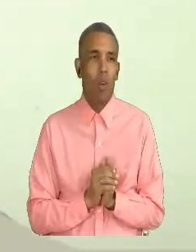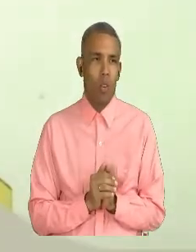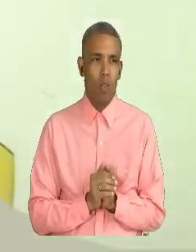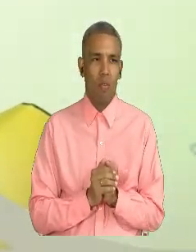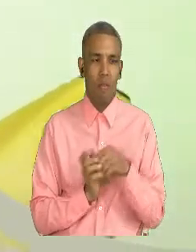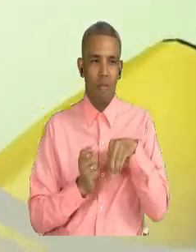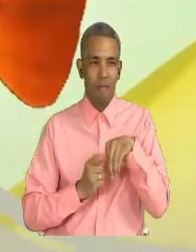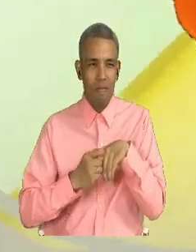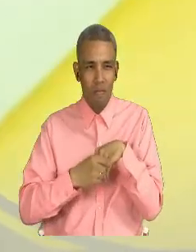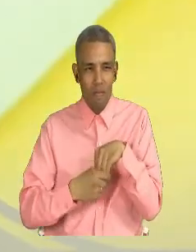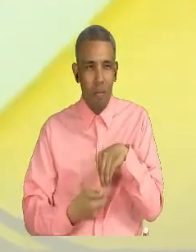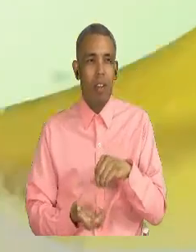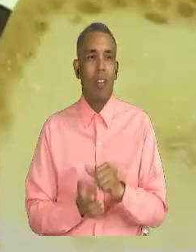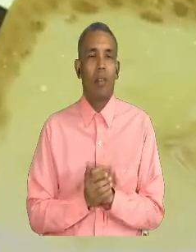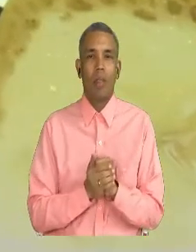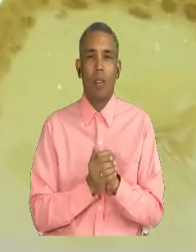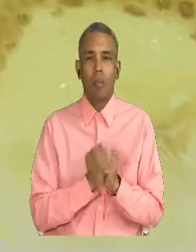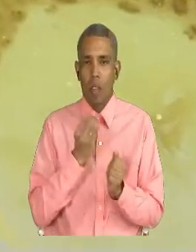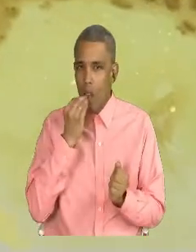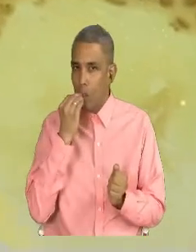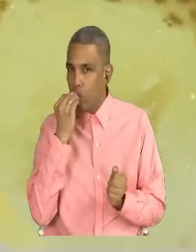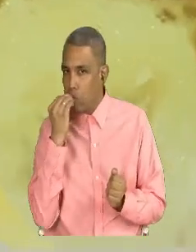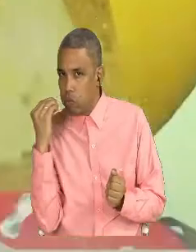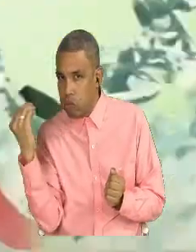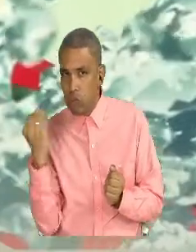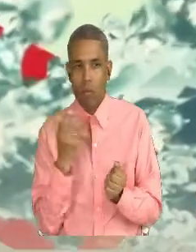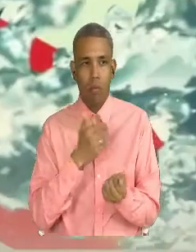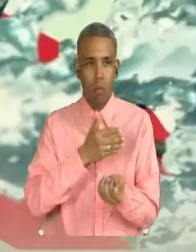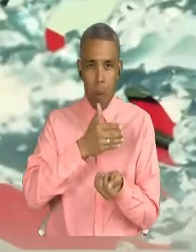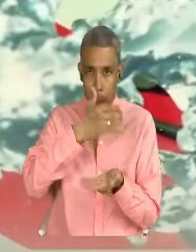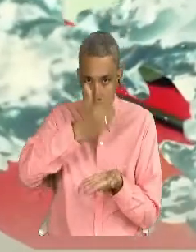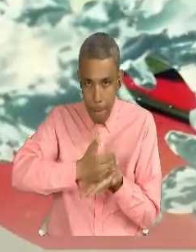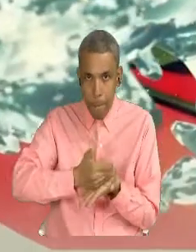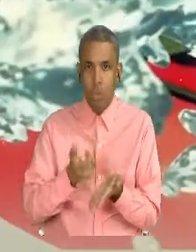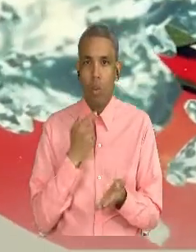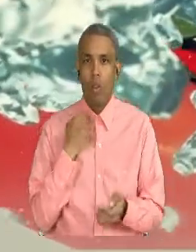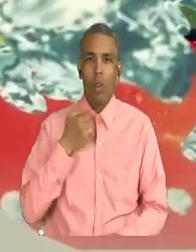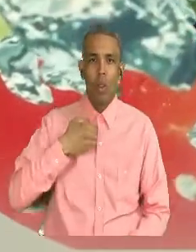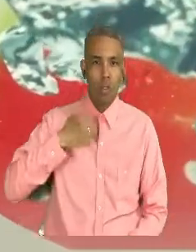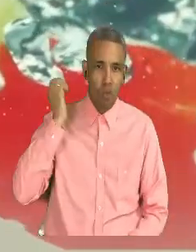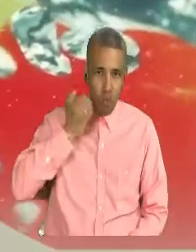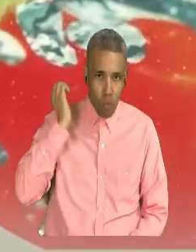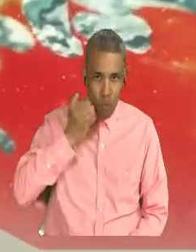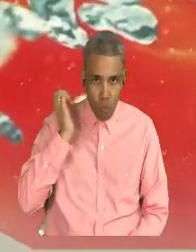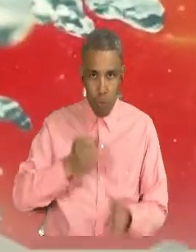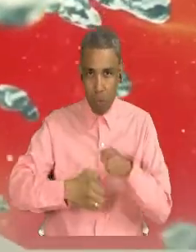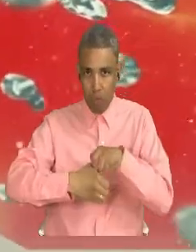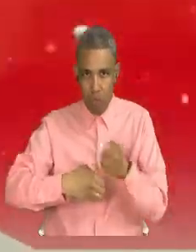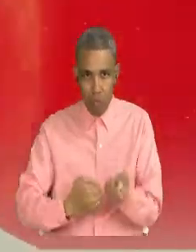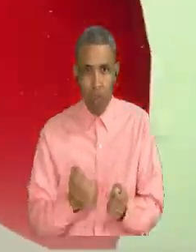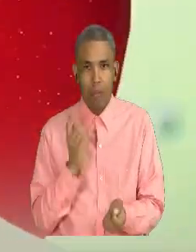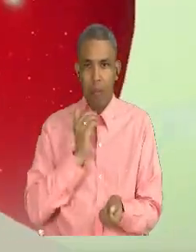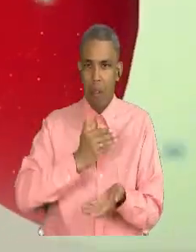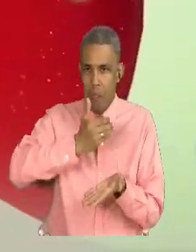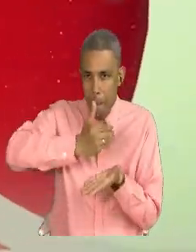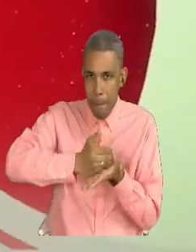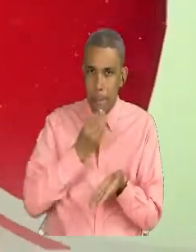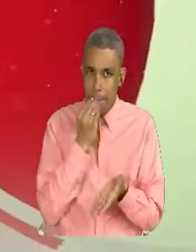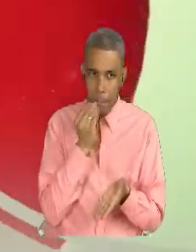100 gramos de camarón, limón y sal al gusto, yogur, 50 gramos de queso crema, 30 gramos de crema de